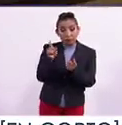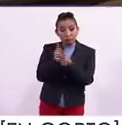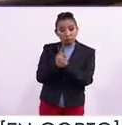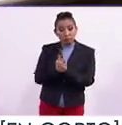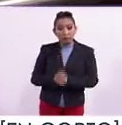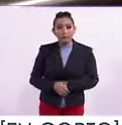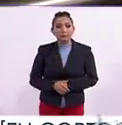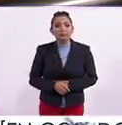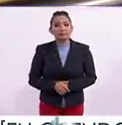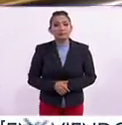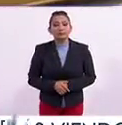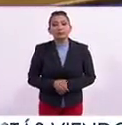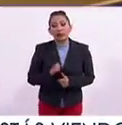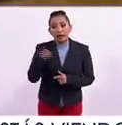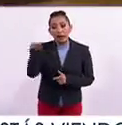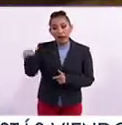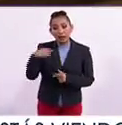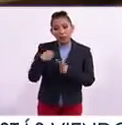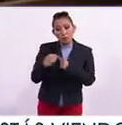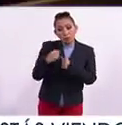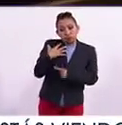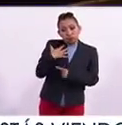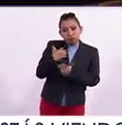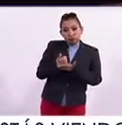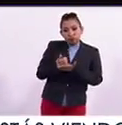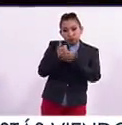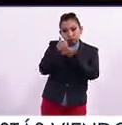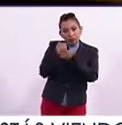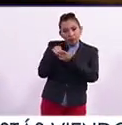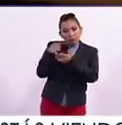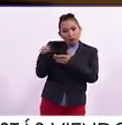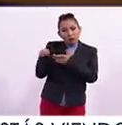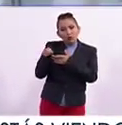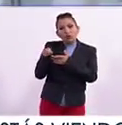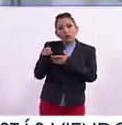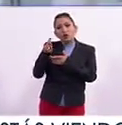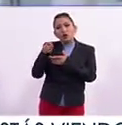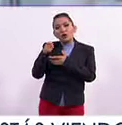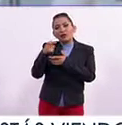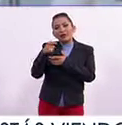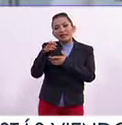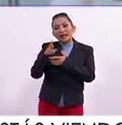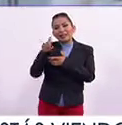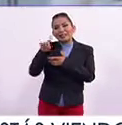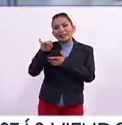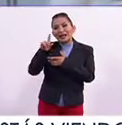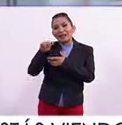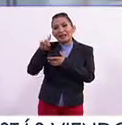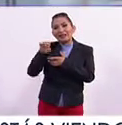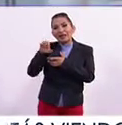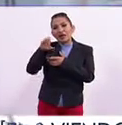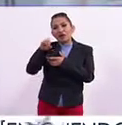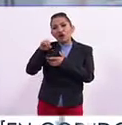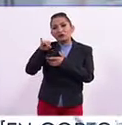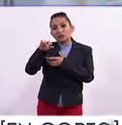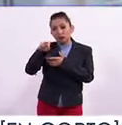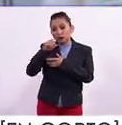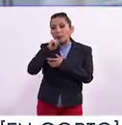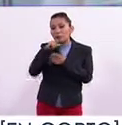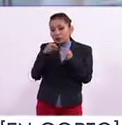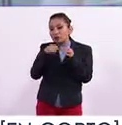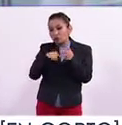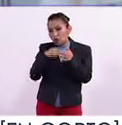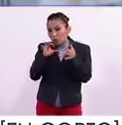él influyó mucho, y Roger Díaz de Cosillo también muy brillante. Con él me pegué y hice